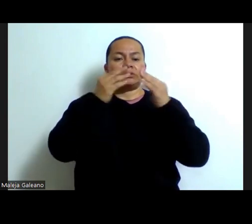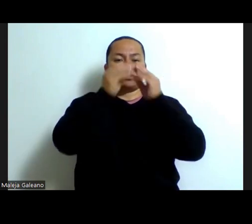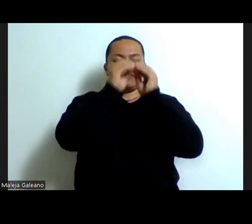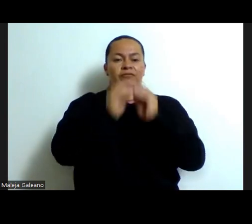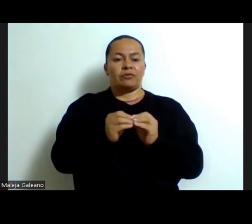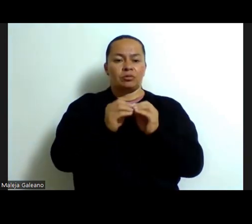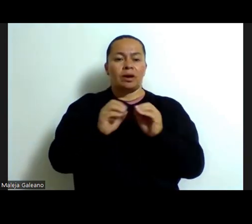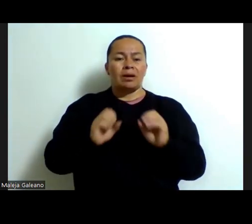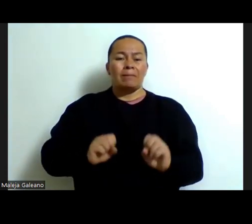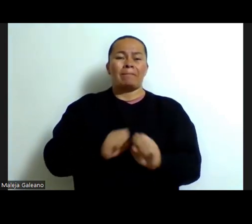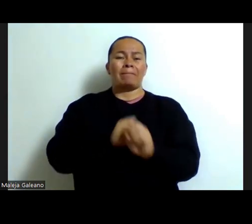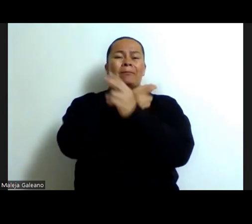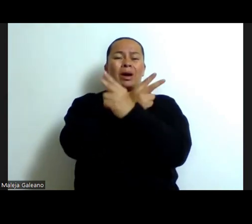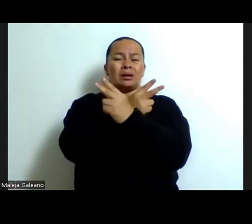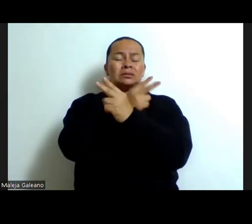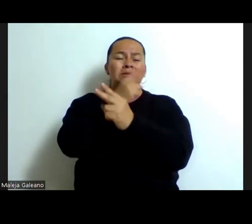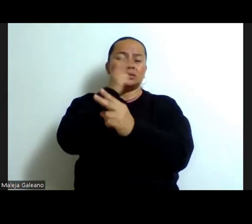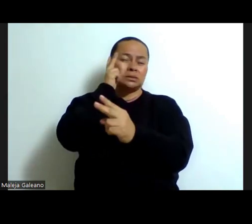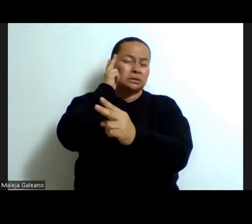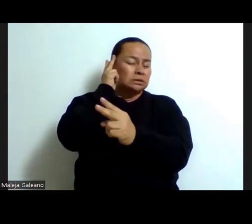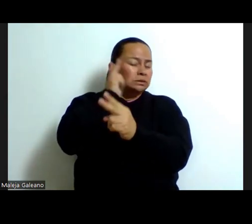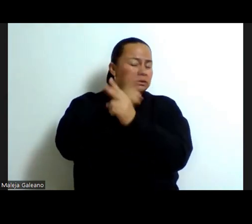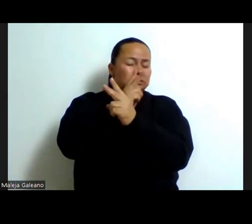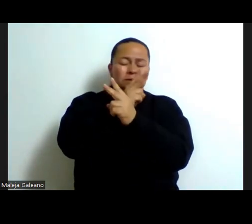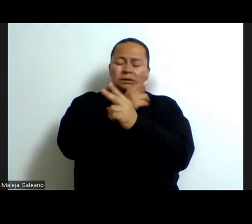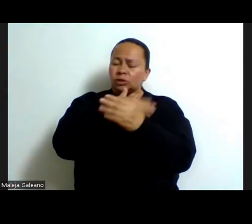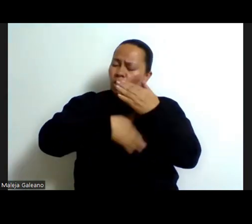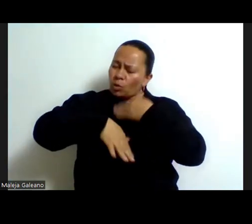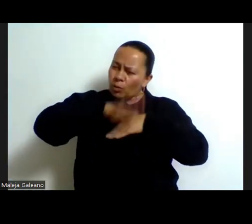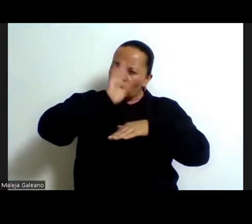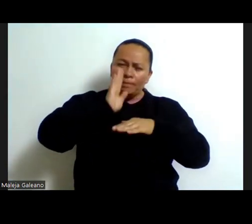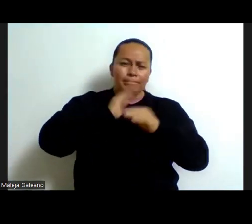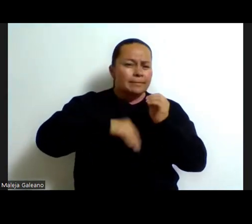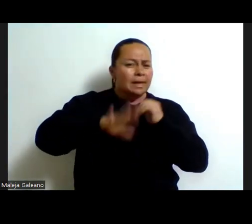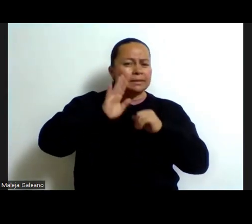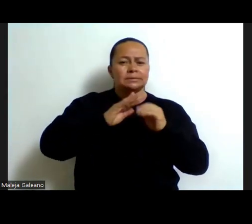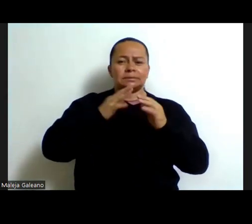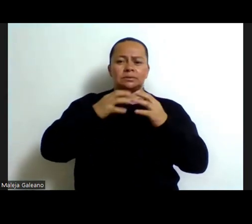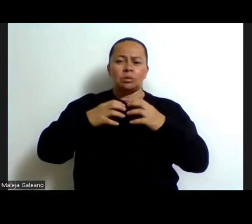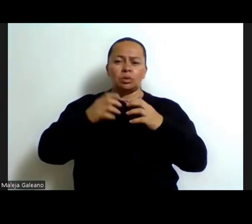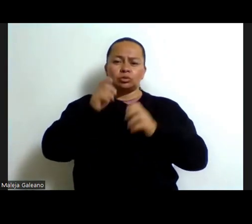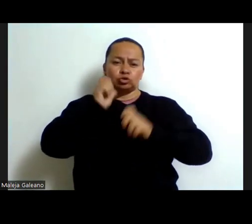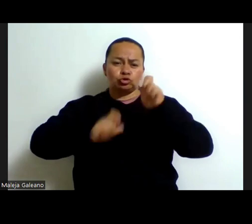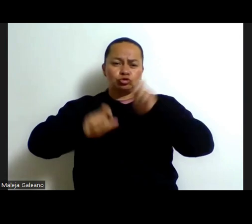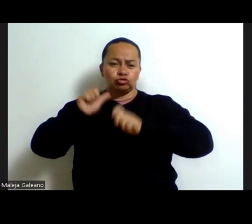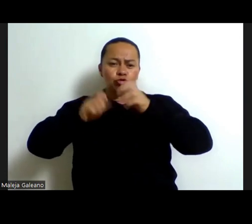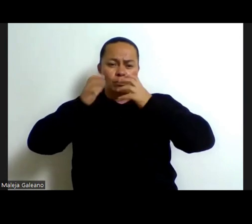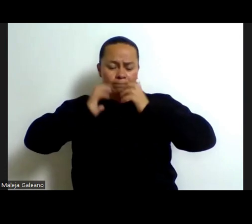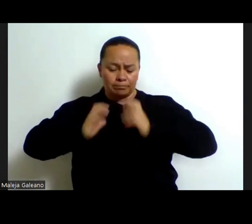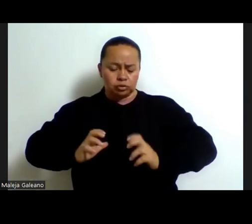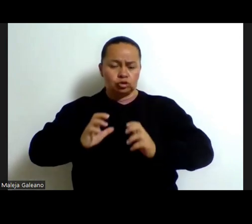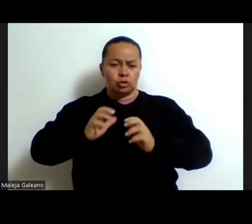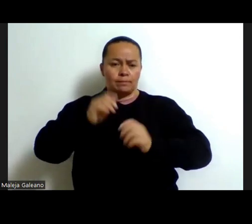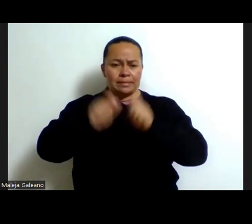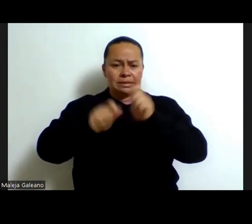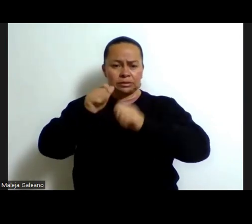eh se termina agudizando en los cuerpos de las personas con